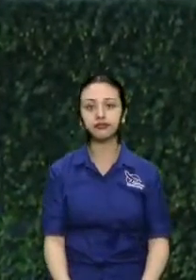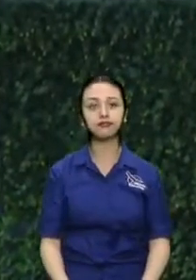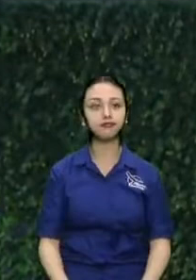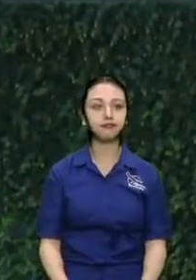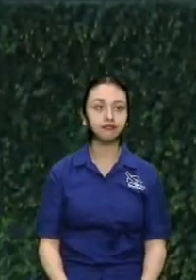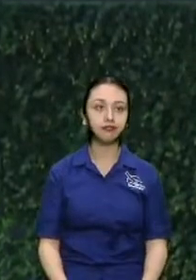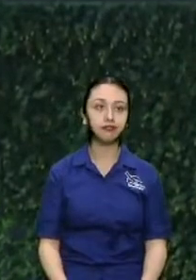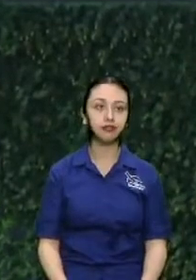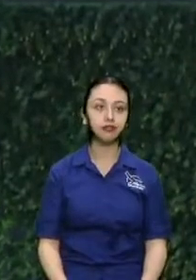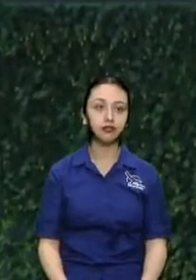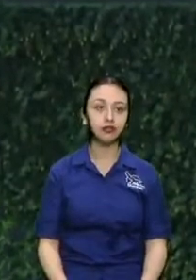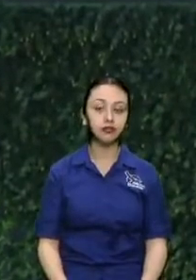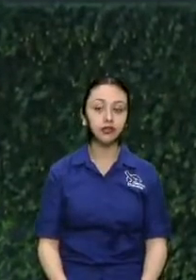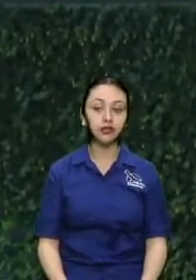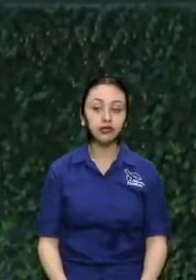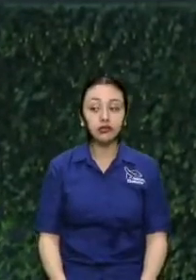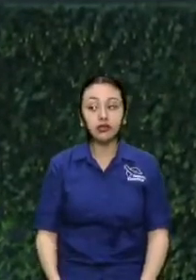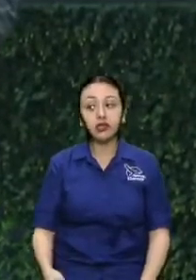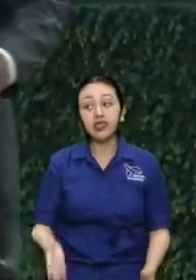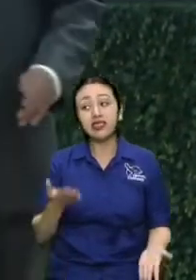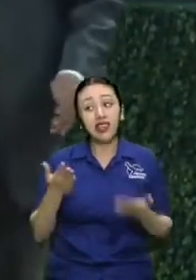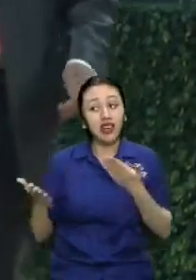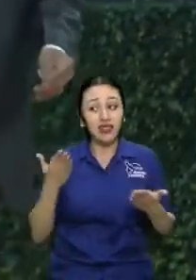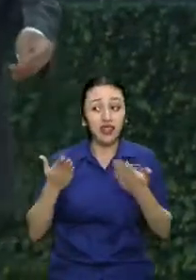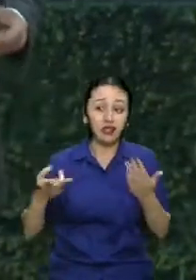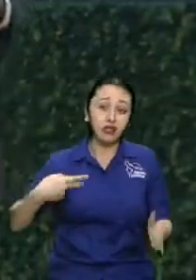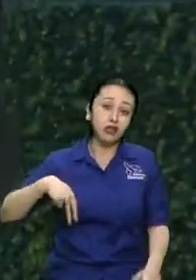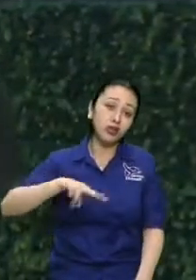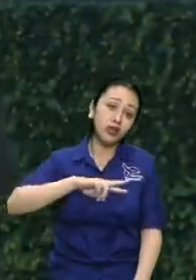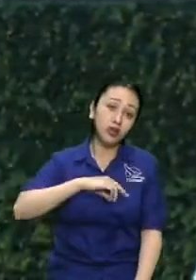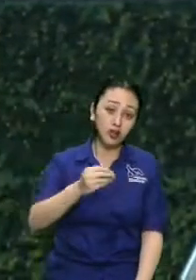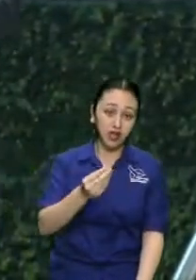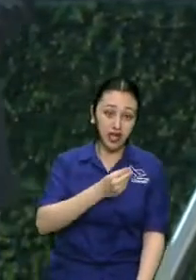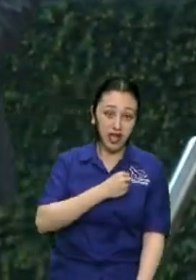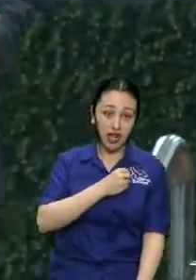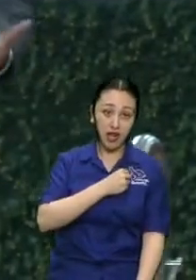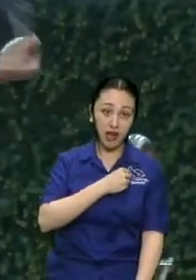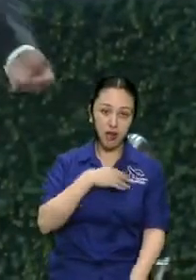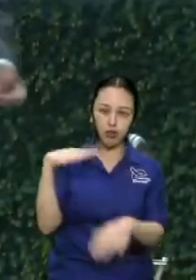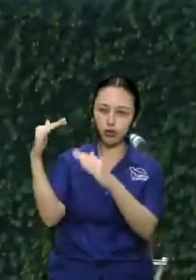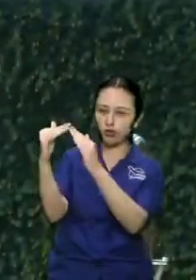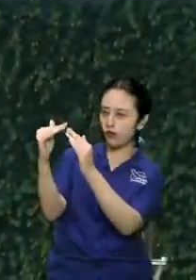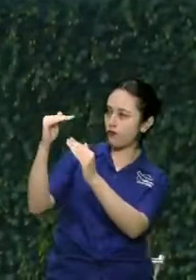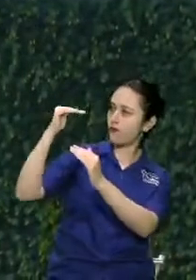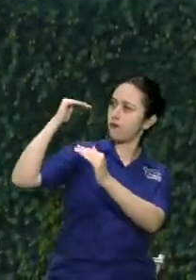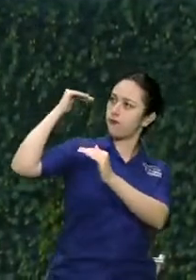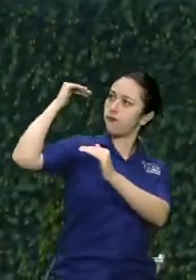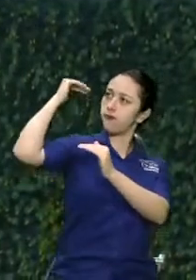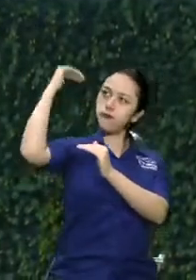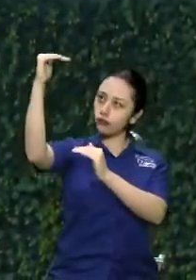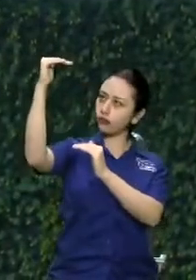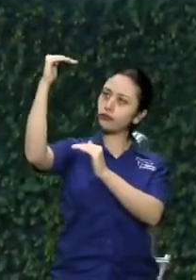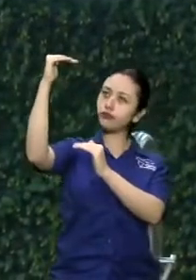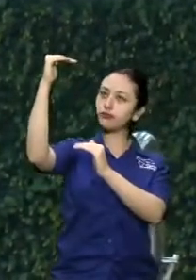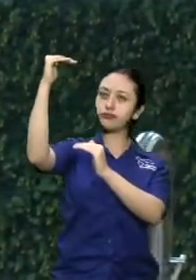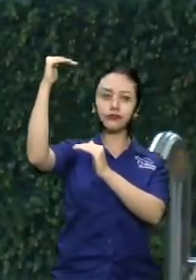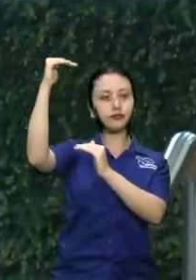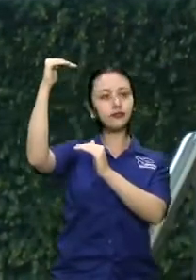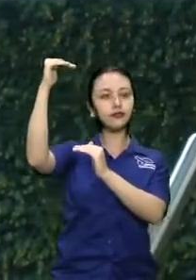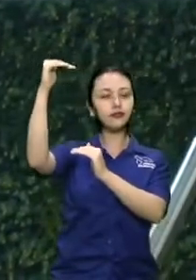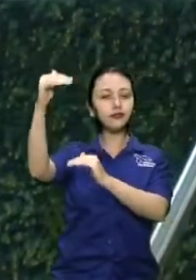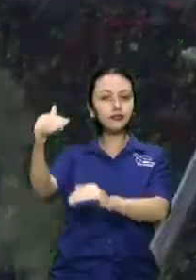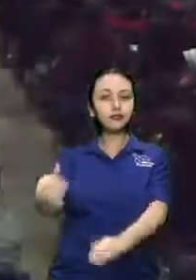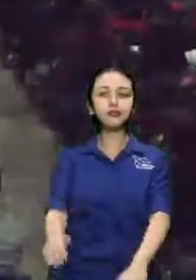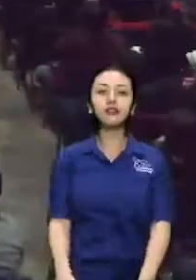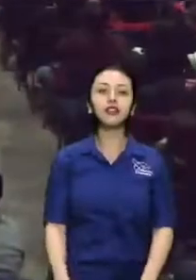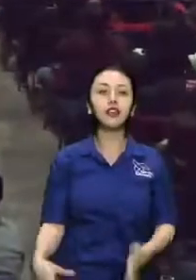Que a veces queremos los primeros sitios, los primeros lugares y que nos atiendan aquí, por allá, venga para acá, donde te pongo que